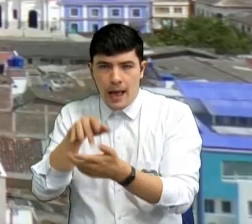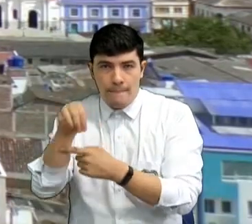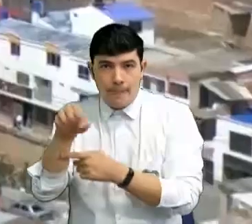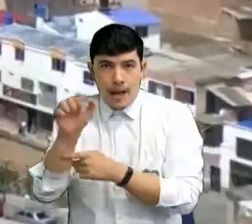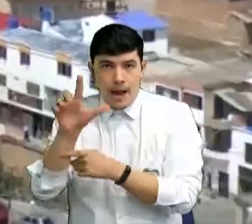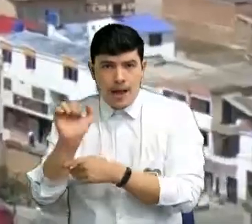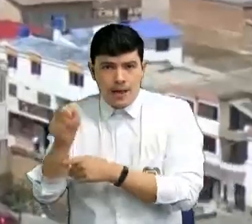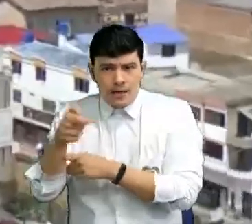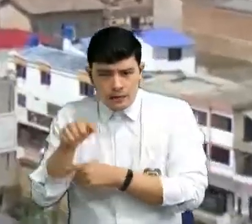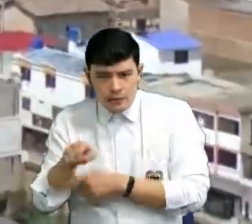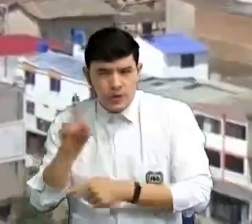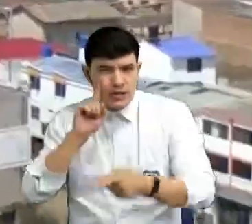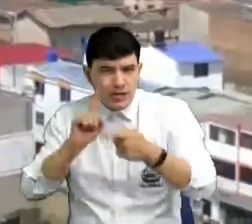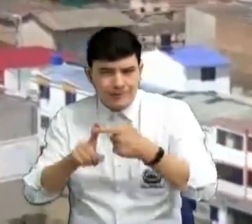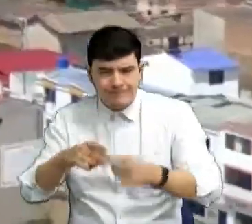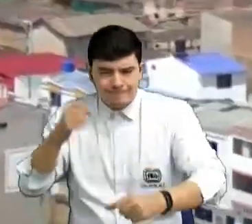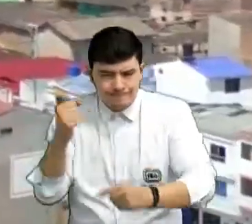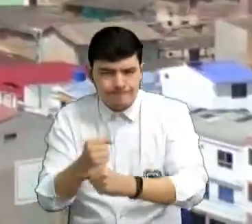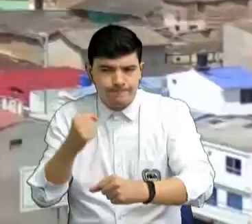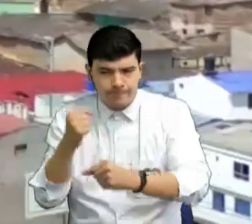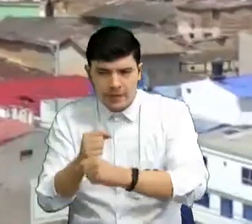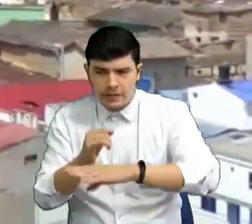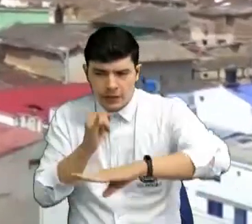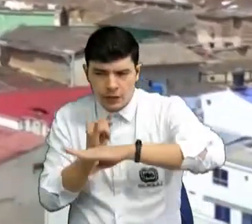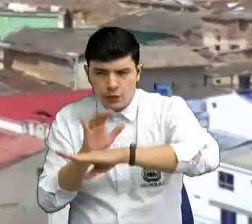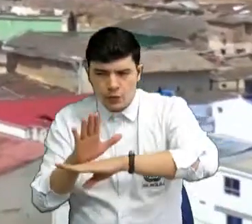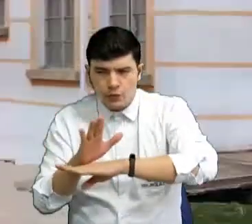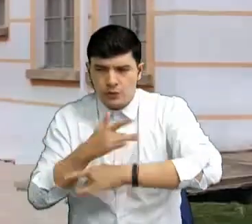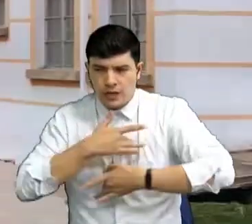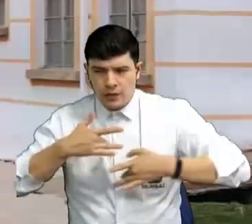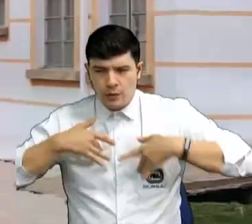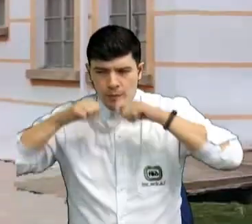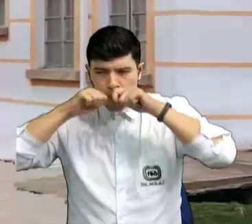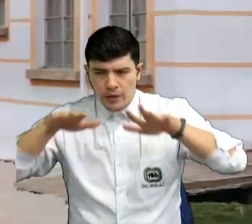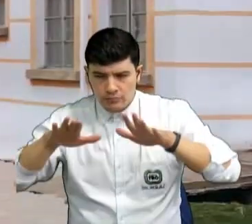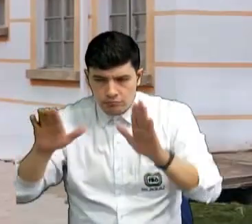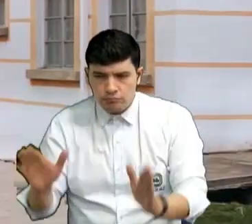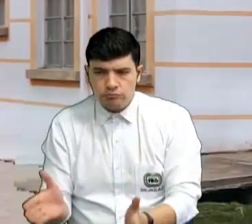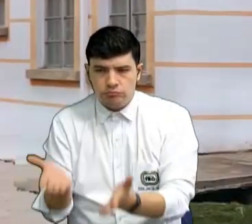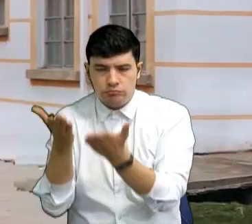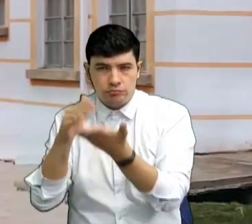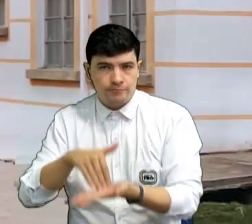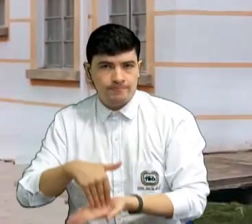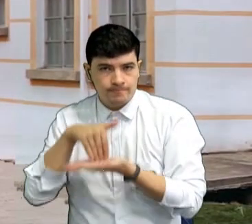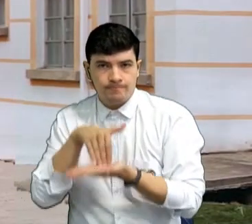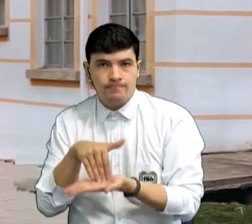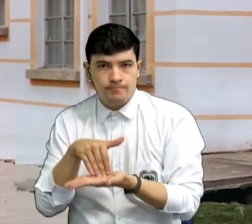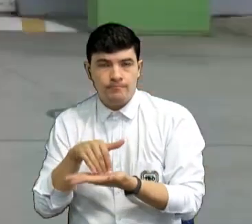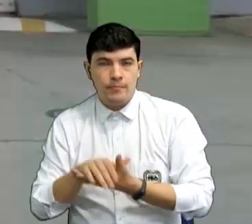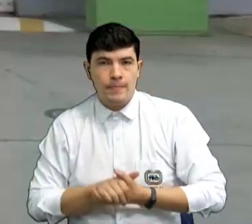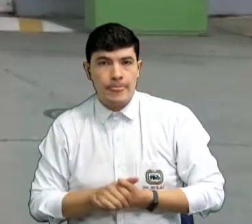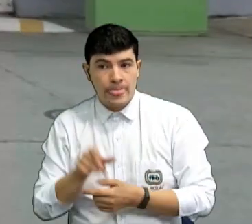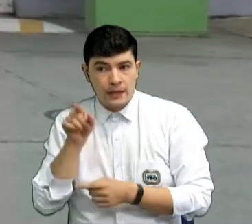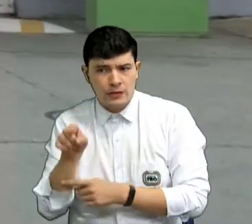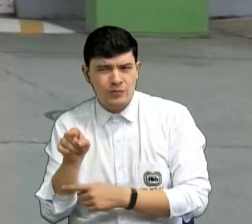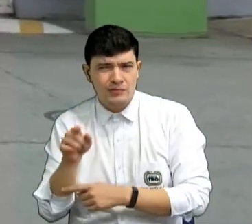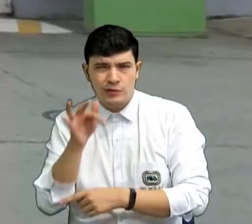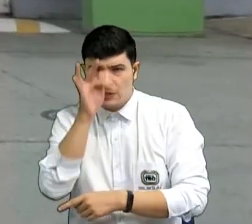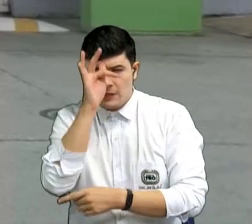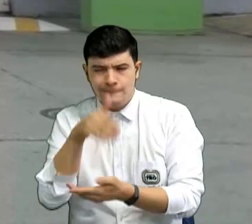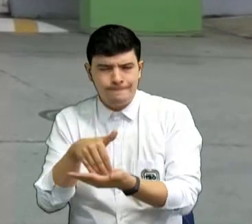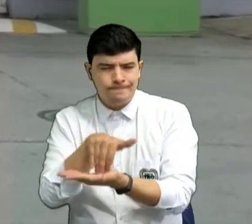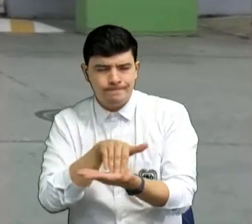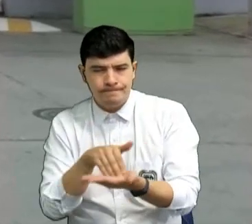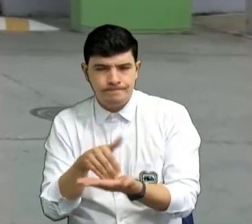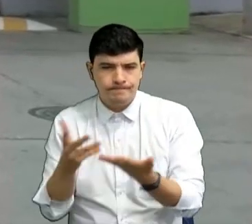servicio, a trabajar por la institucionalidad y mejorar una de las principales debilidades del centro médico, que es la falta de